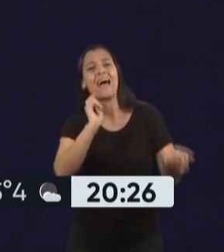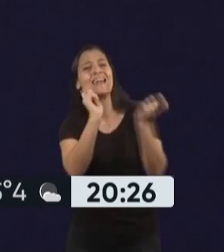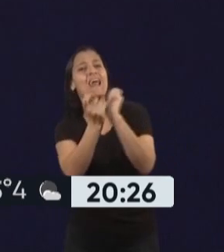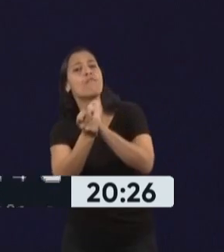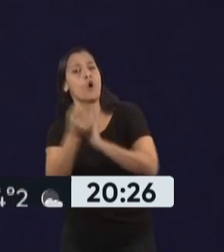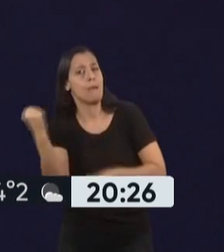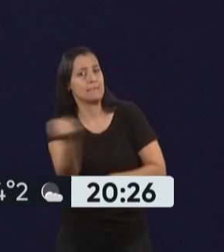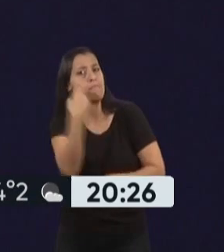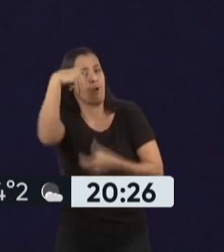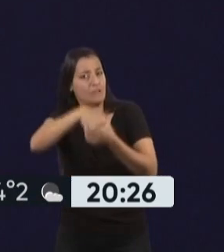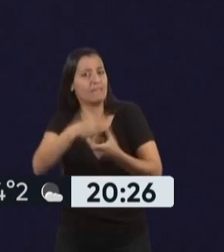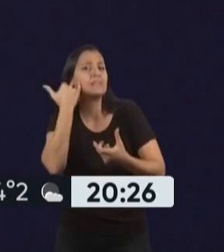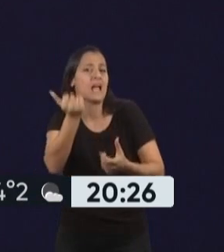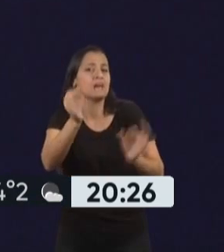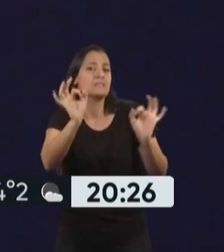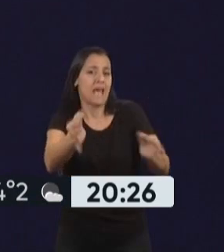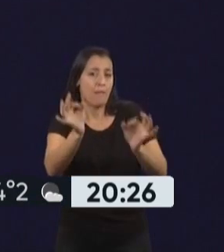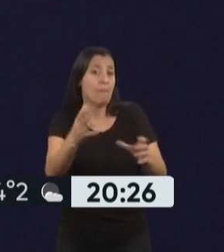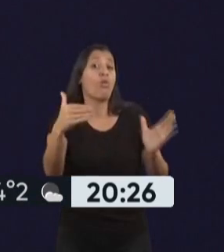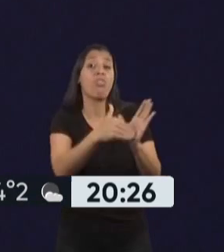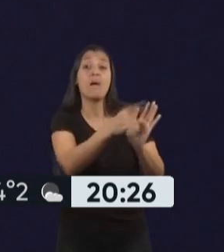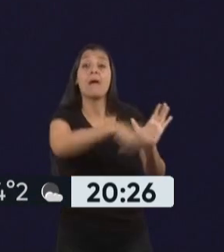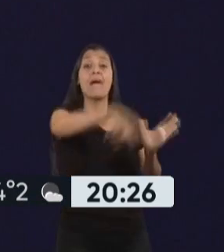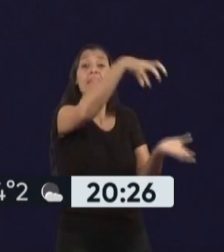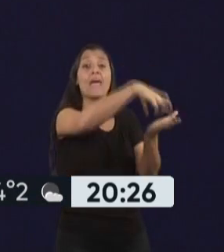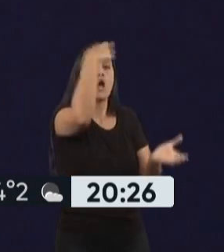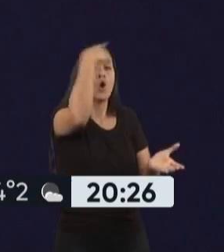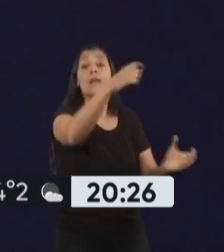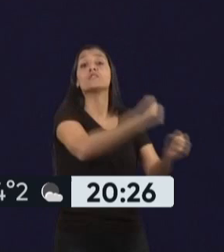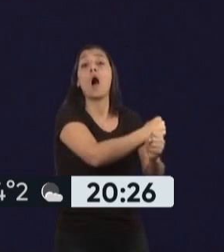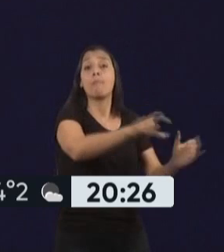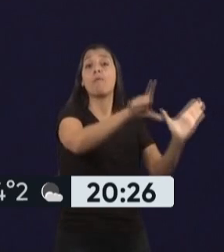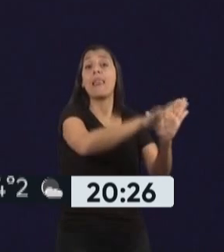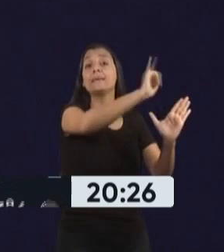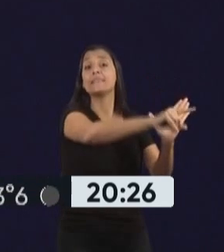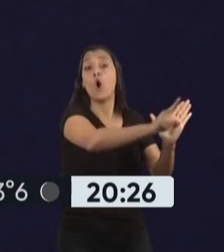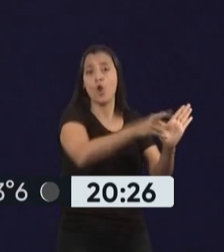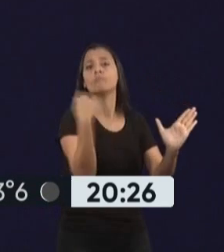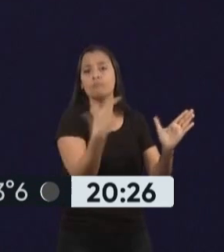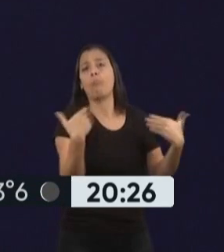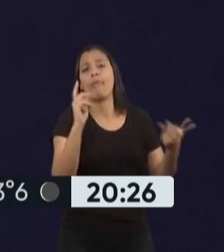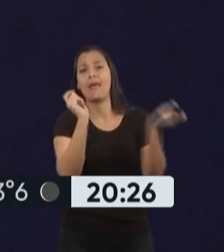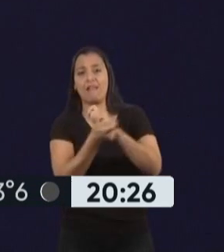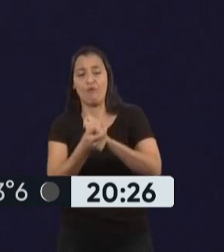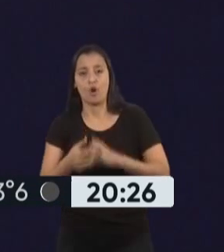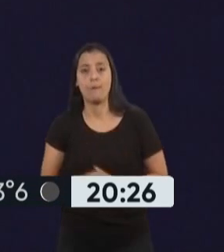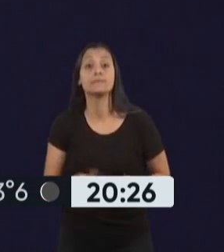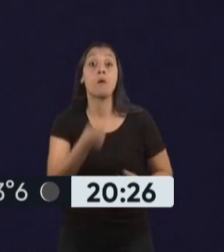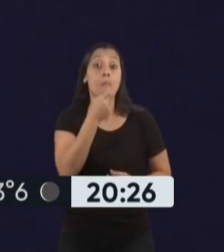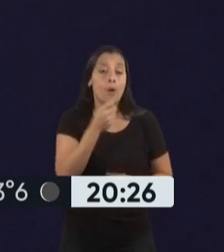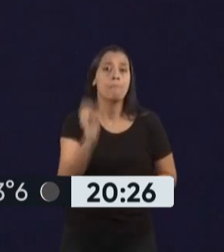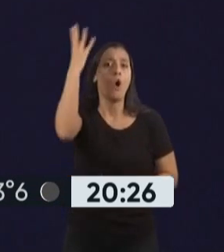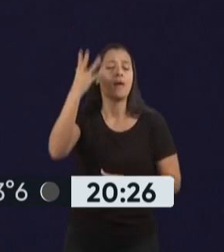que ya requieren los votos del Congreso o la aprobación del Congreso para llevarla adelante, como es, por ejemplo, la